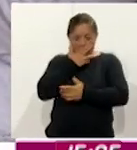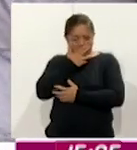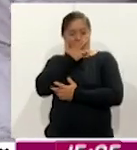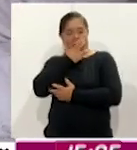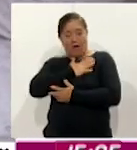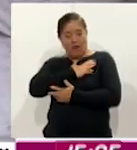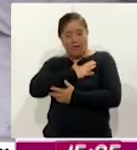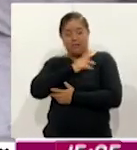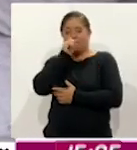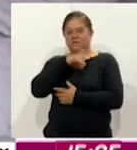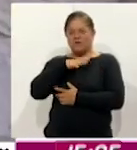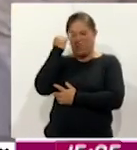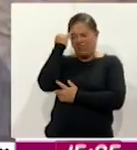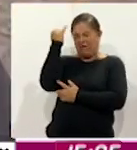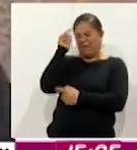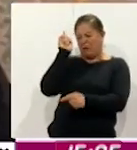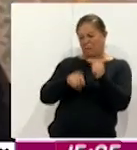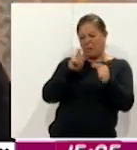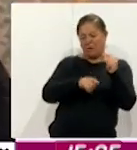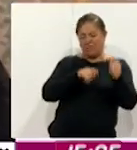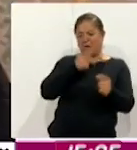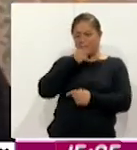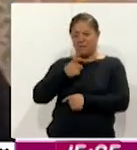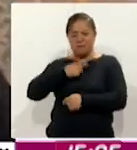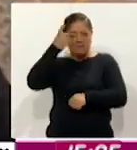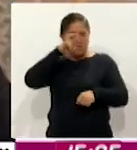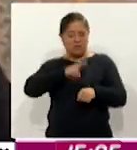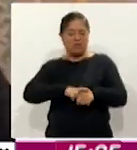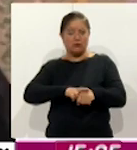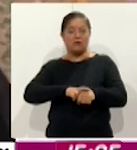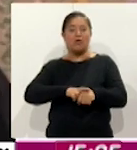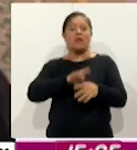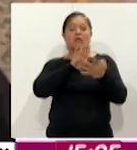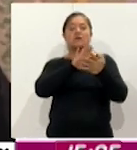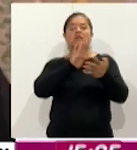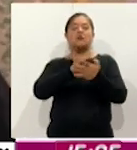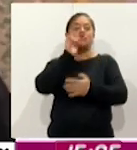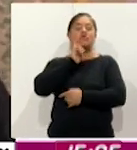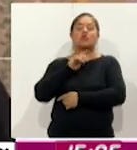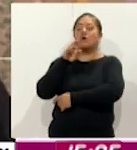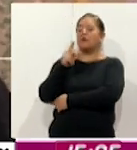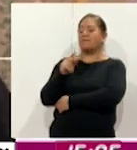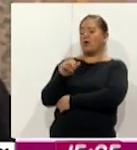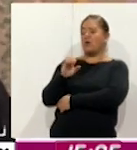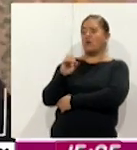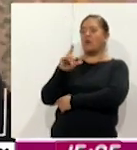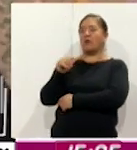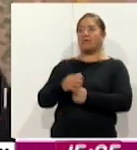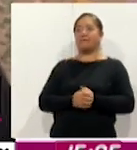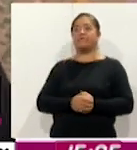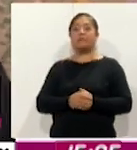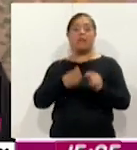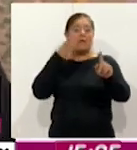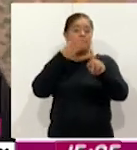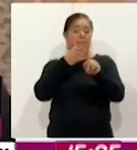romper estigmas, informó la directora del Cerezo Femenil, Paola Vargas Sosa. La finalidad de recibir este